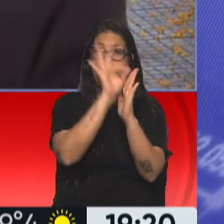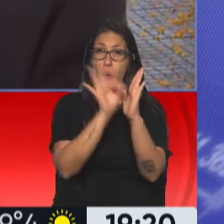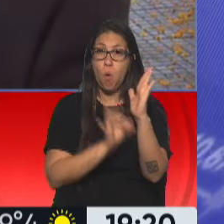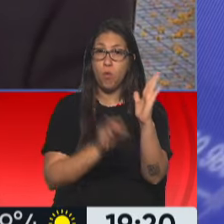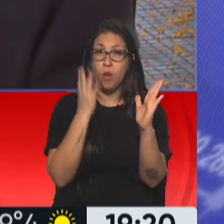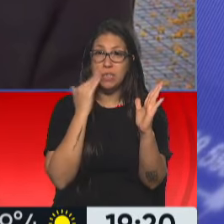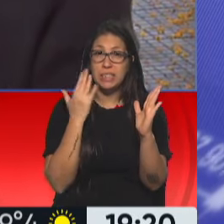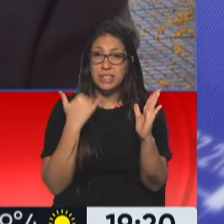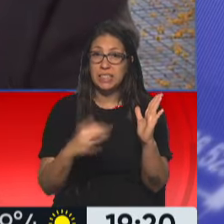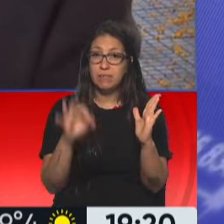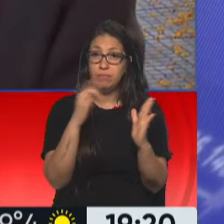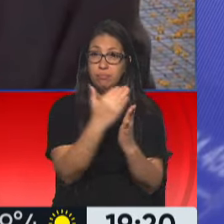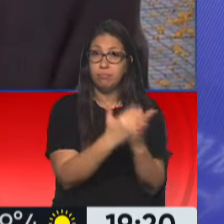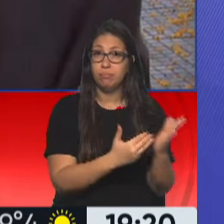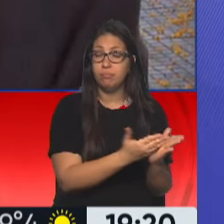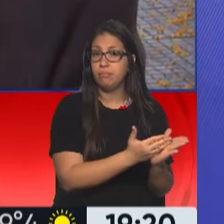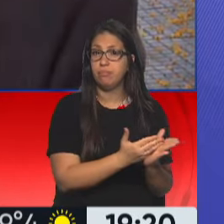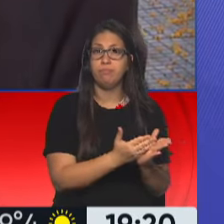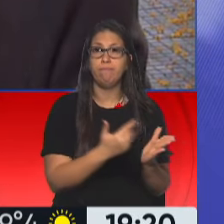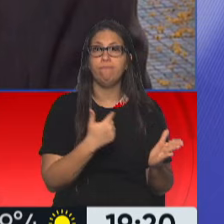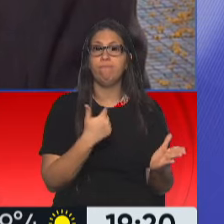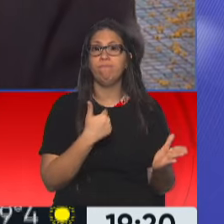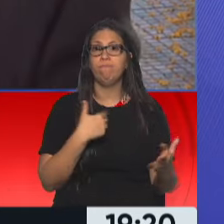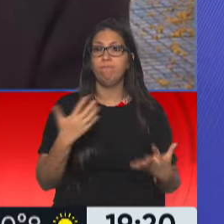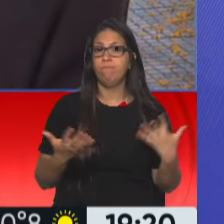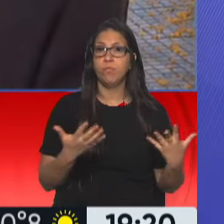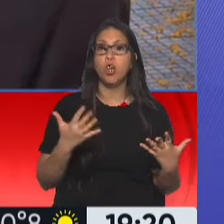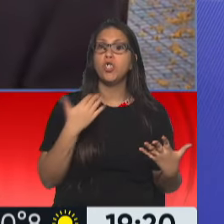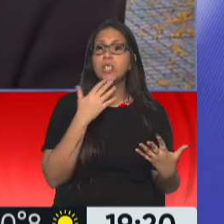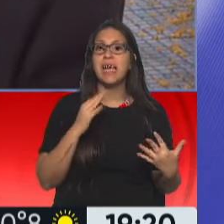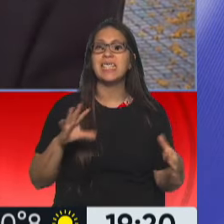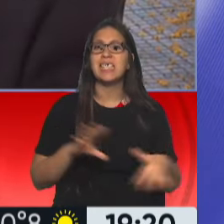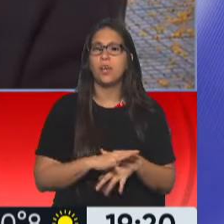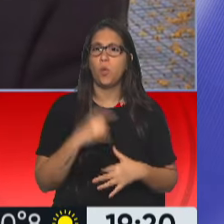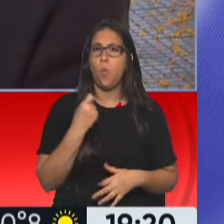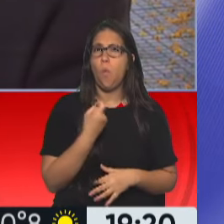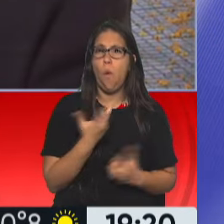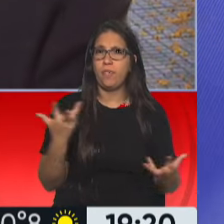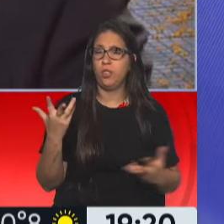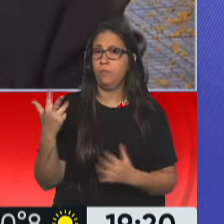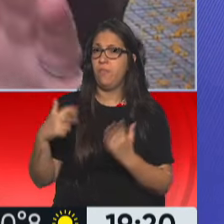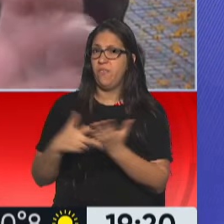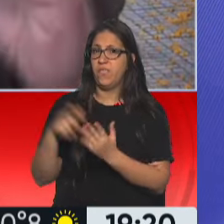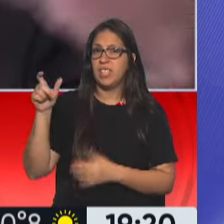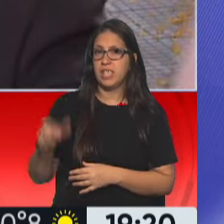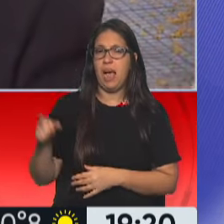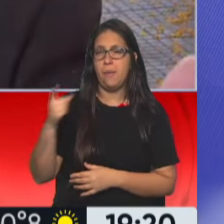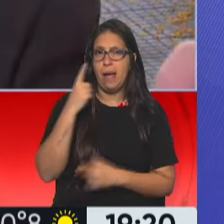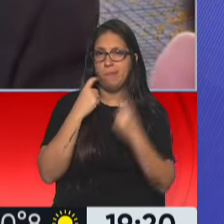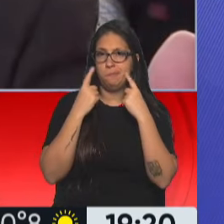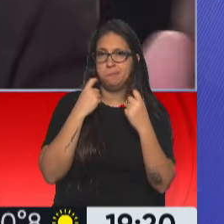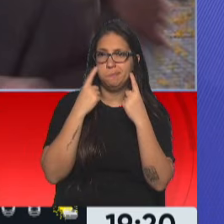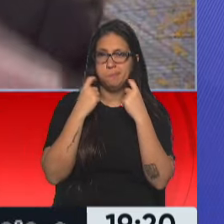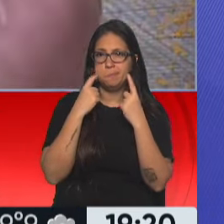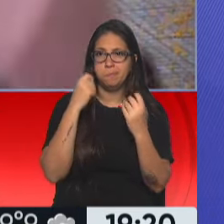pericia, que por lo menos en lo particular no conozco cuáles son, pero el fiscal seguramente va a cubrir todos esos aspectos que mencioné